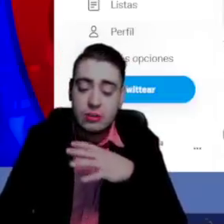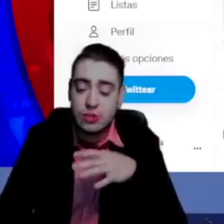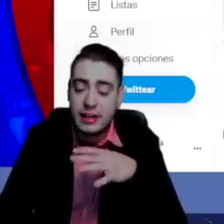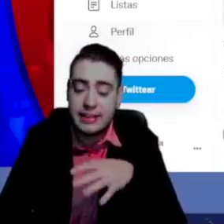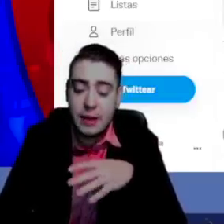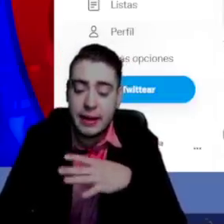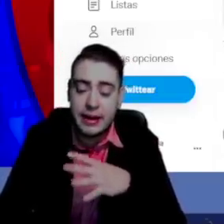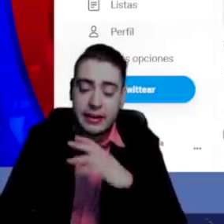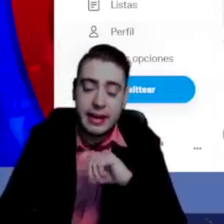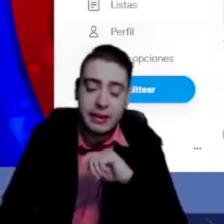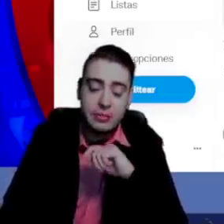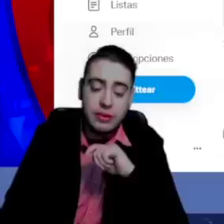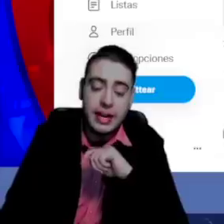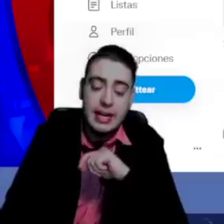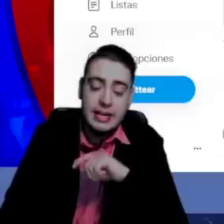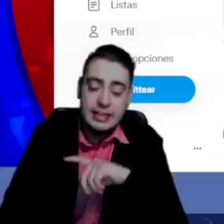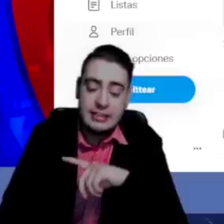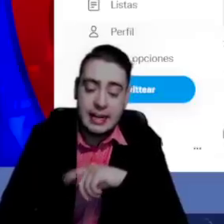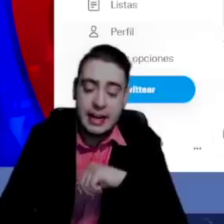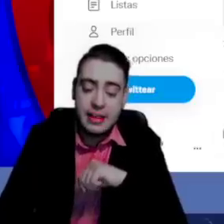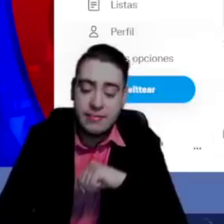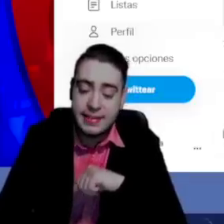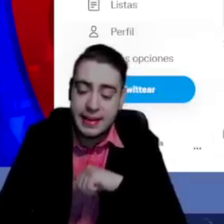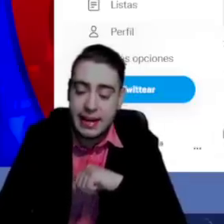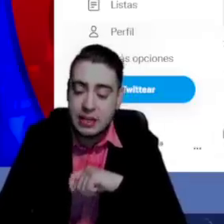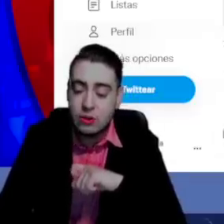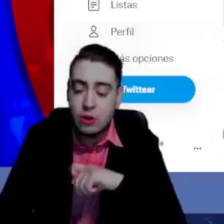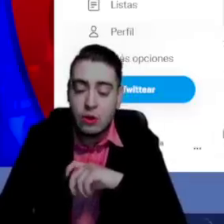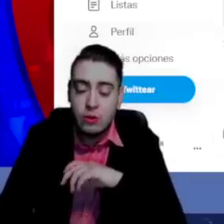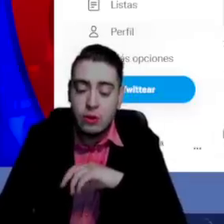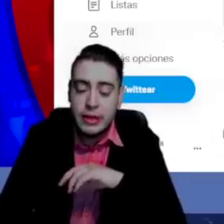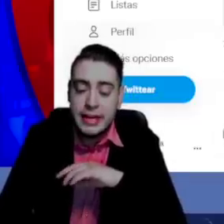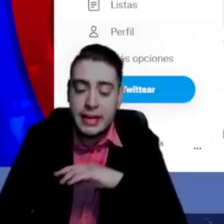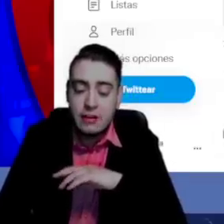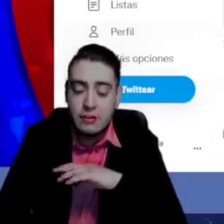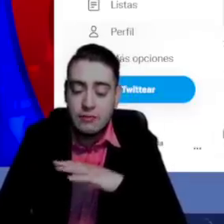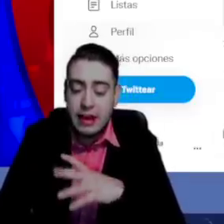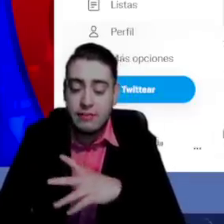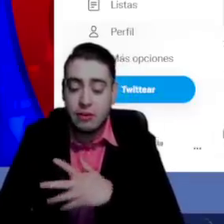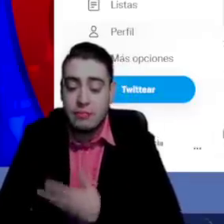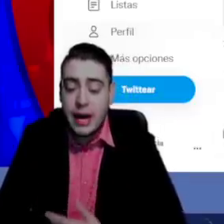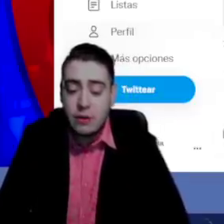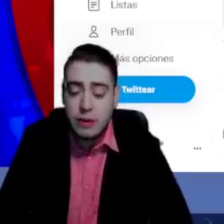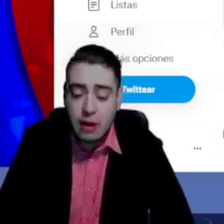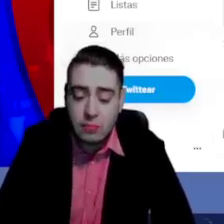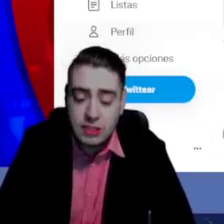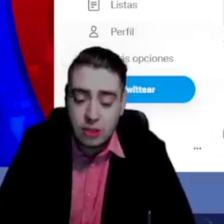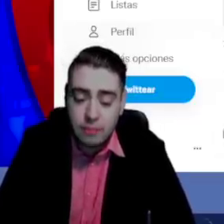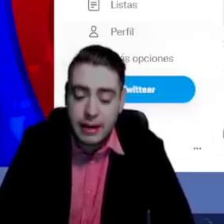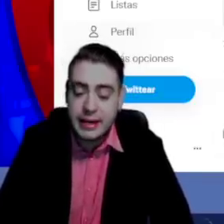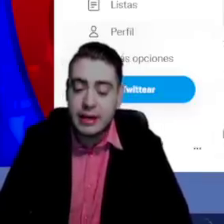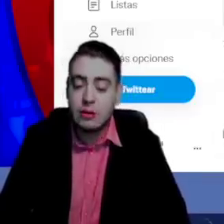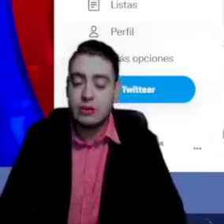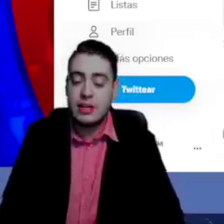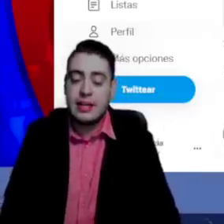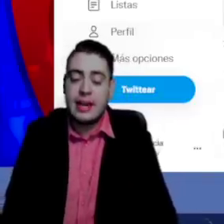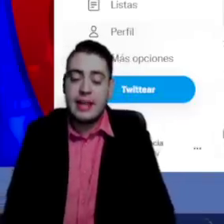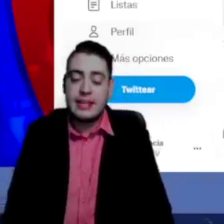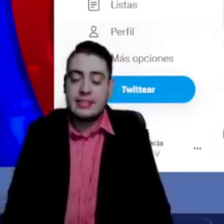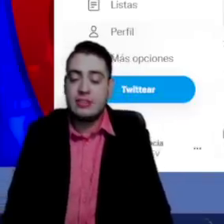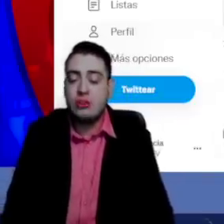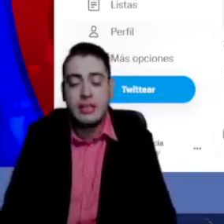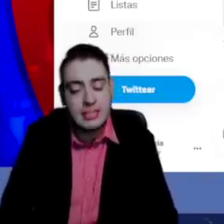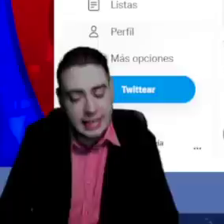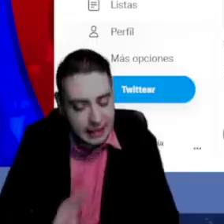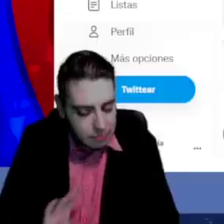nomás esto nos faltaba, que Ricardo Monreal saliera a defender a Alito. No dudo que quiera formar una comisión para ir en contra de